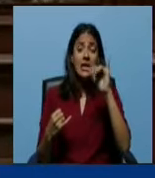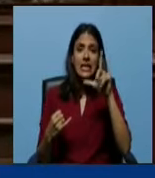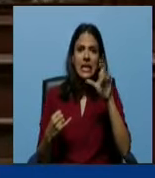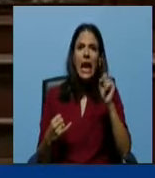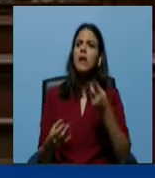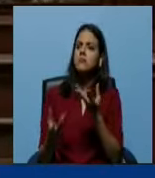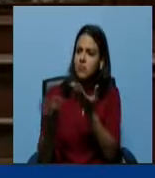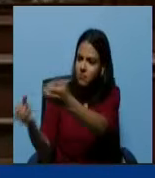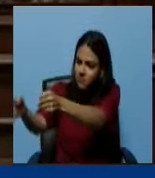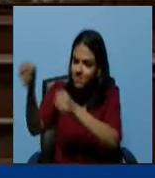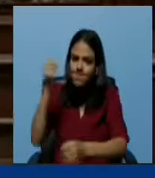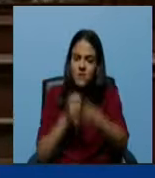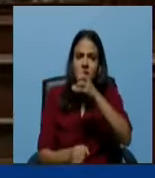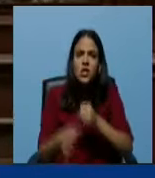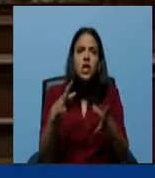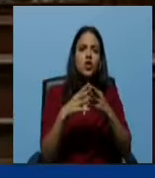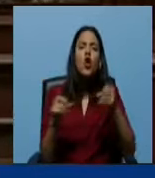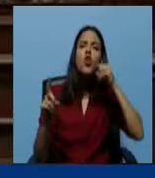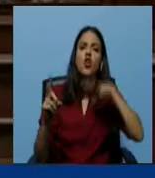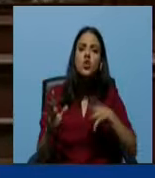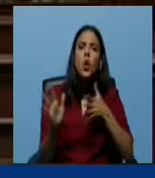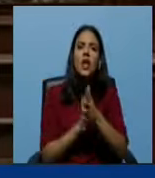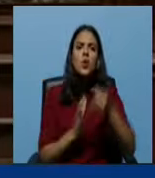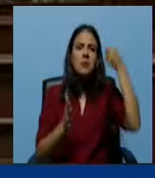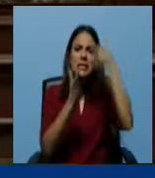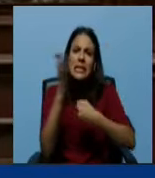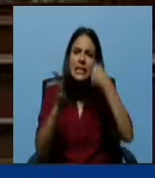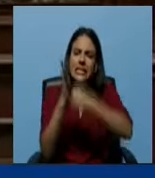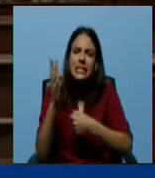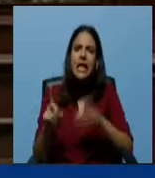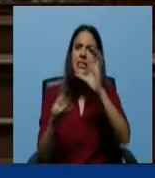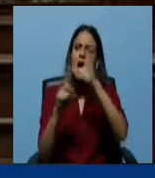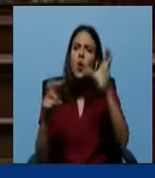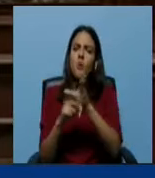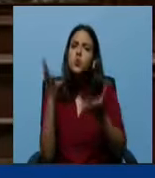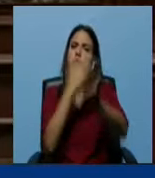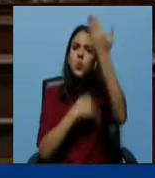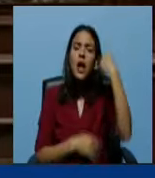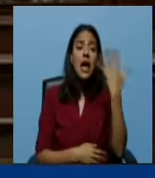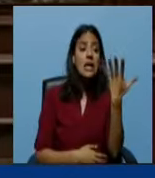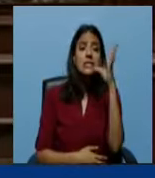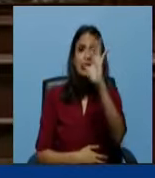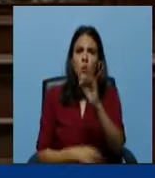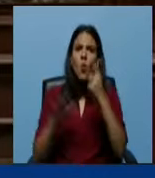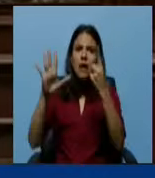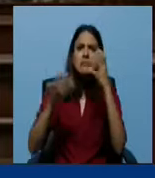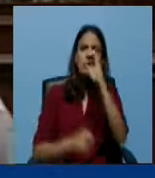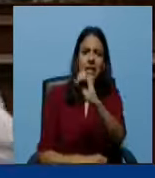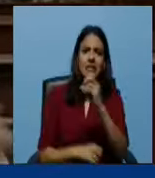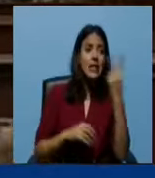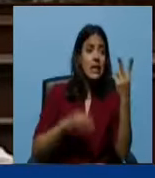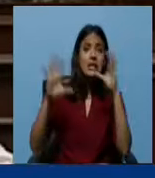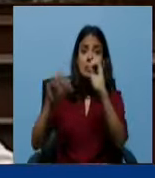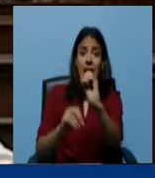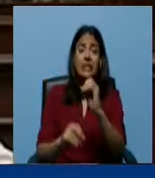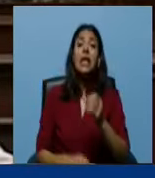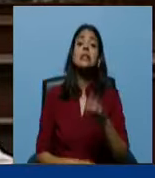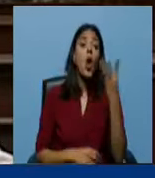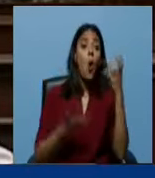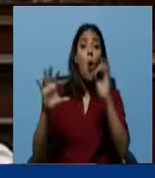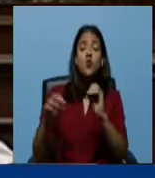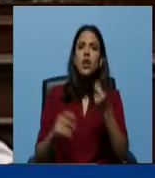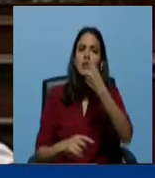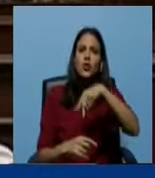reivindicó toda la fuerza de la resistencia cultural de los 50, 60, 70 y 80.